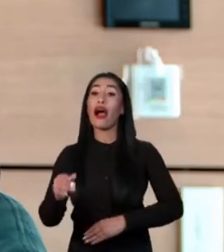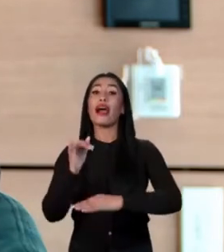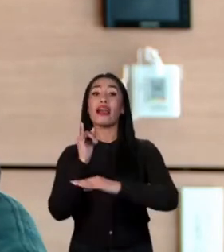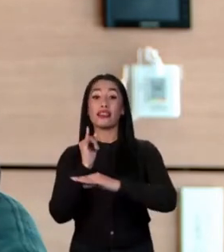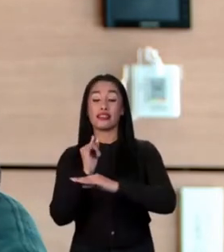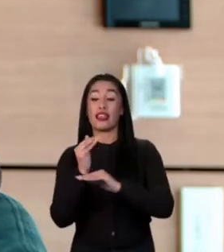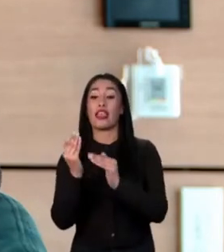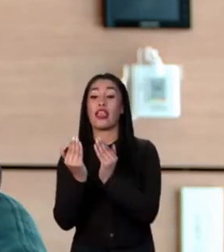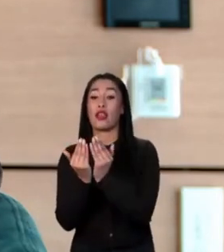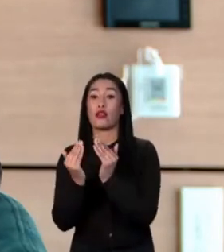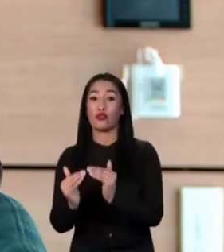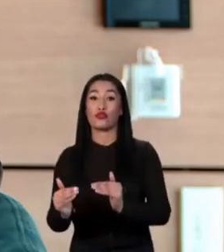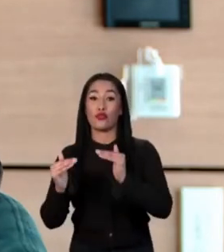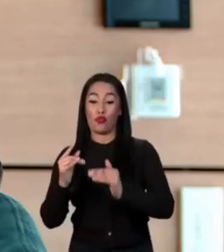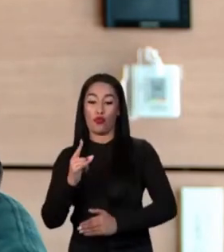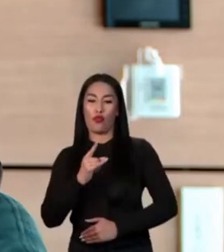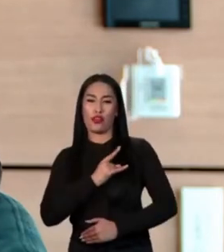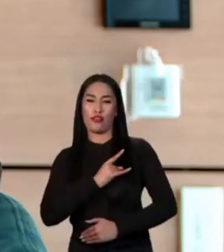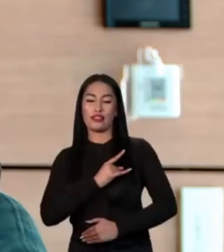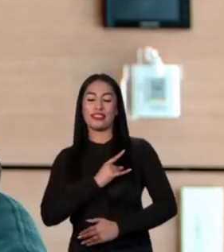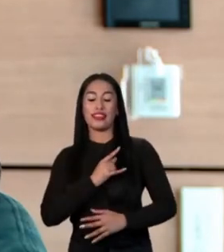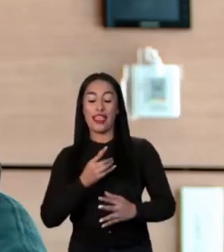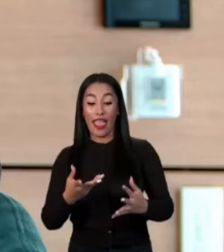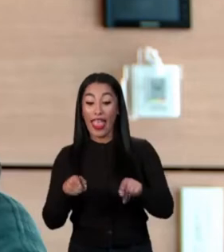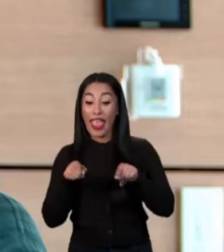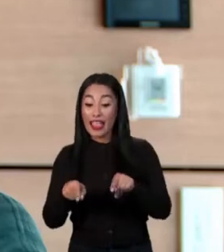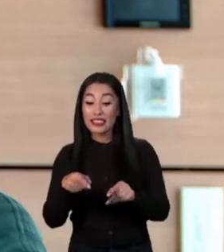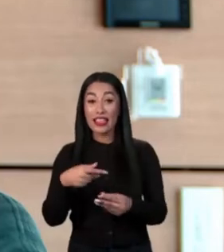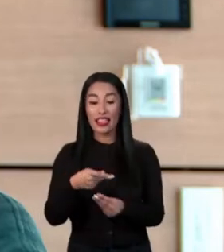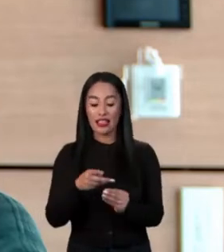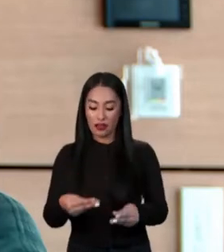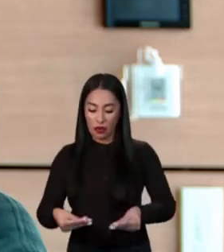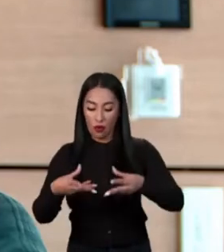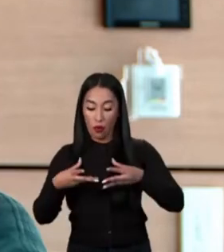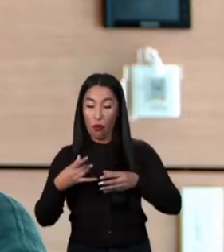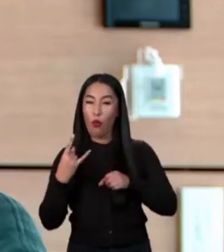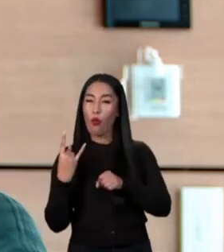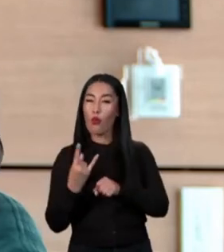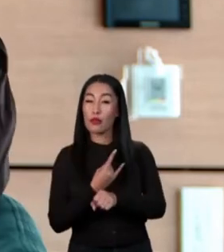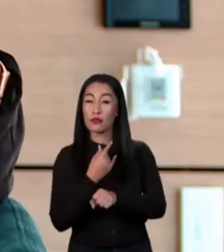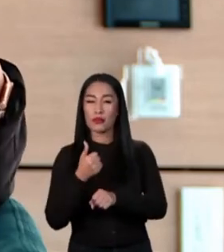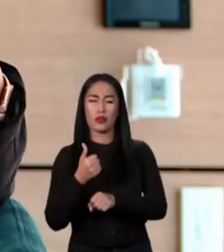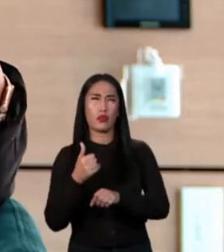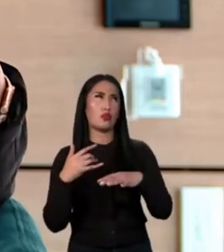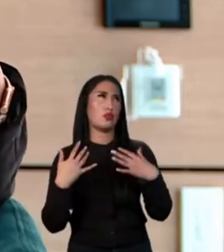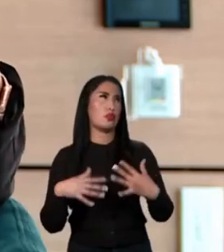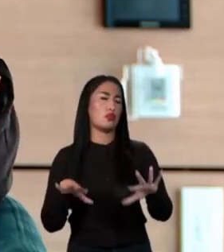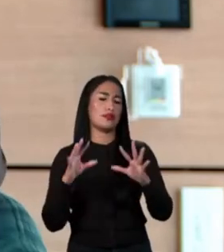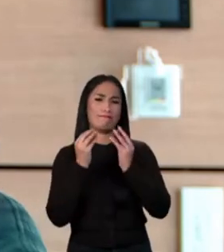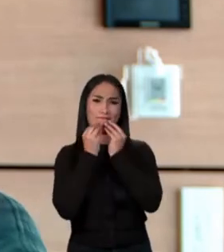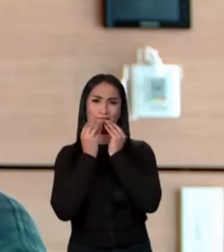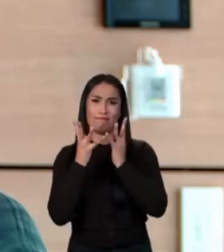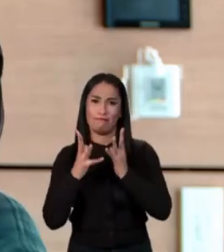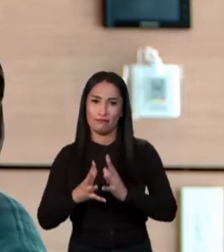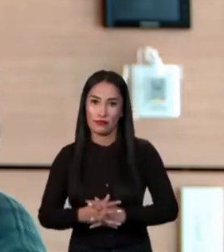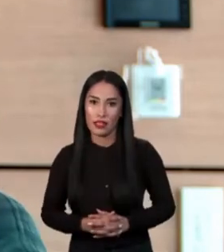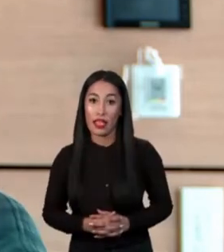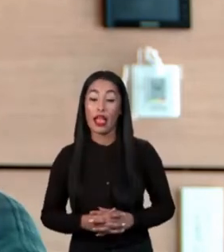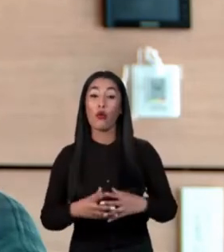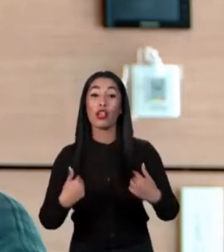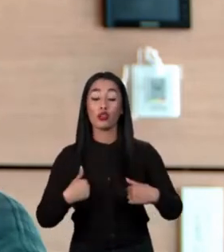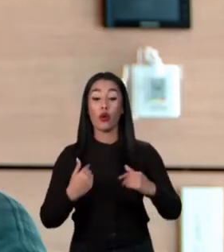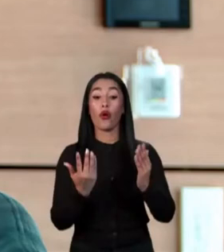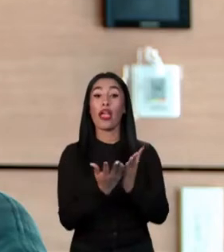sabemos aprovechar bien va a ser fantástico porque nos va a permitir saber si eso que hemos dicho que queremos que haga nuestro egresado y las competencias que desarrolla